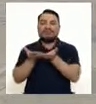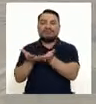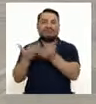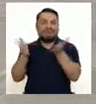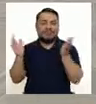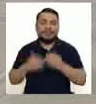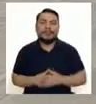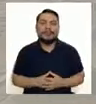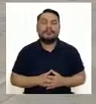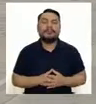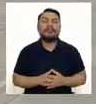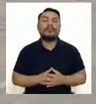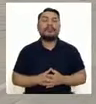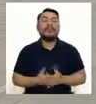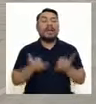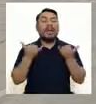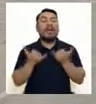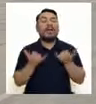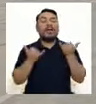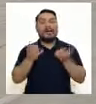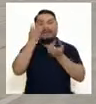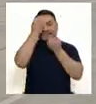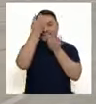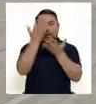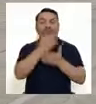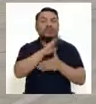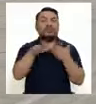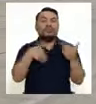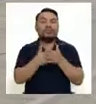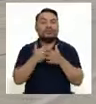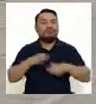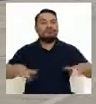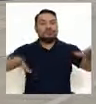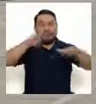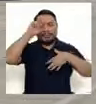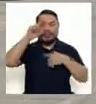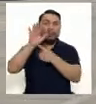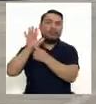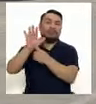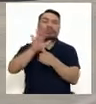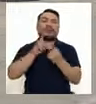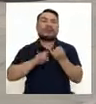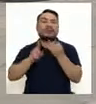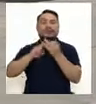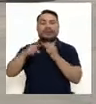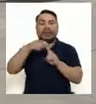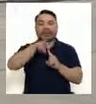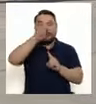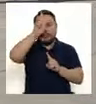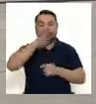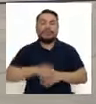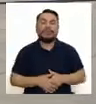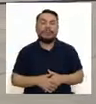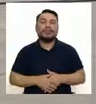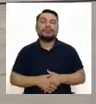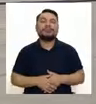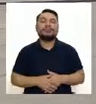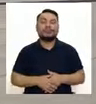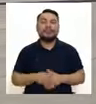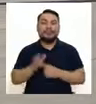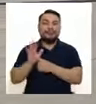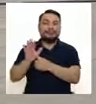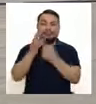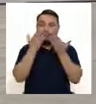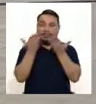caso. Estamos informando a todo el país a través de las diferentes plataformas del